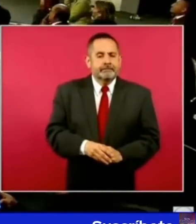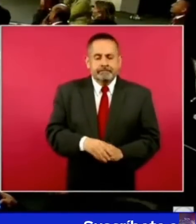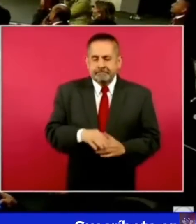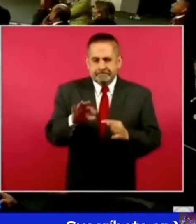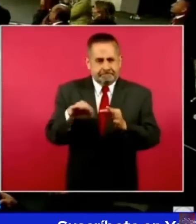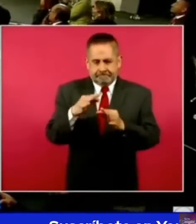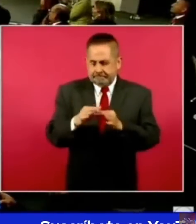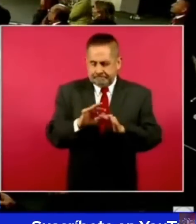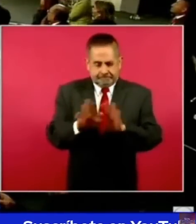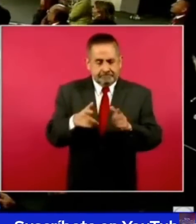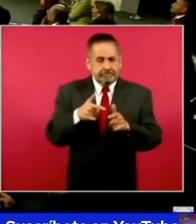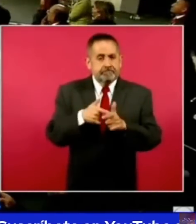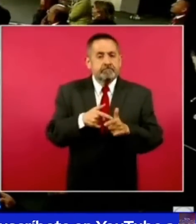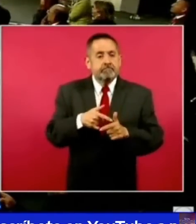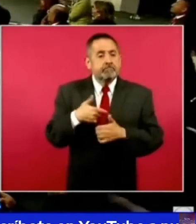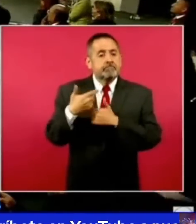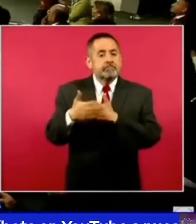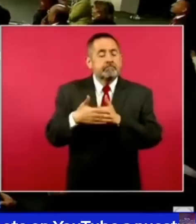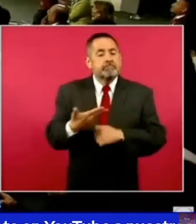garantizado que el